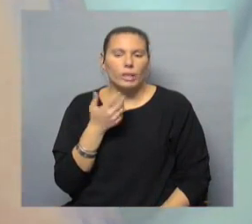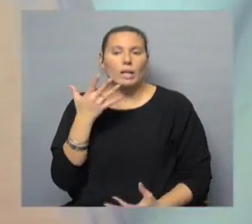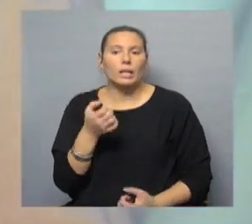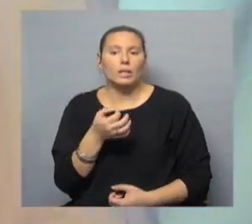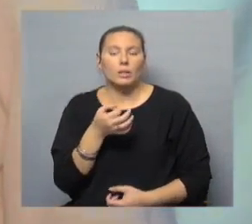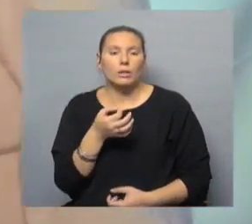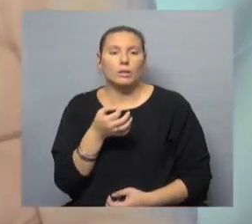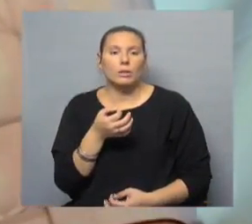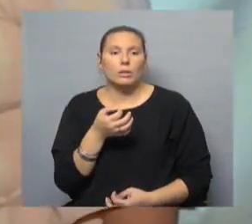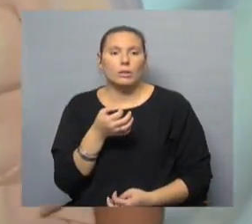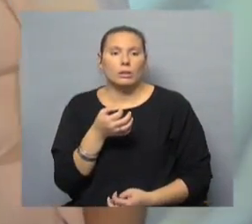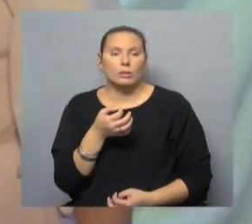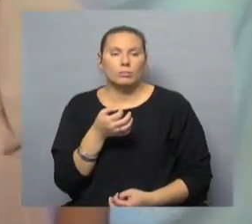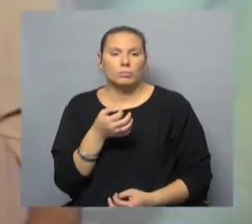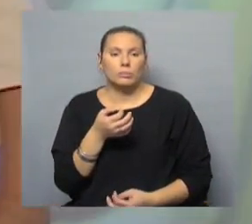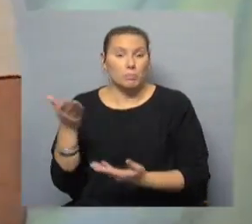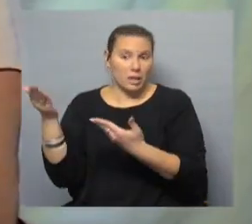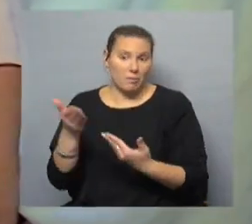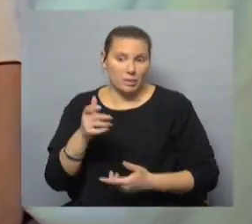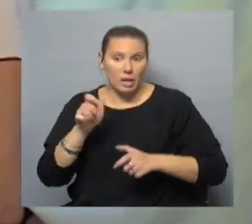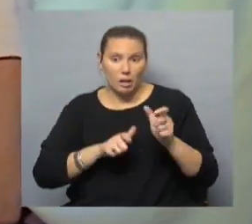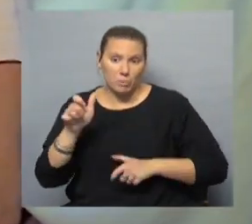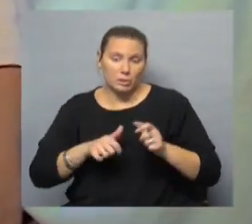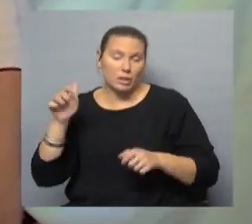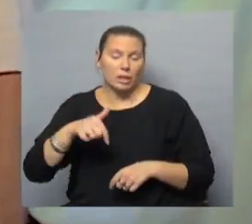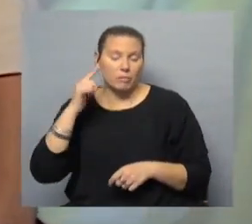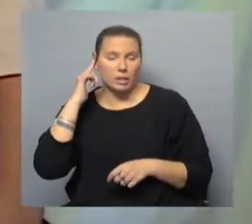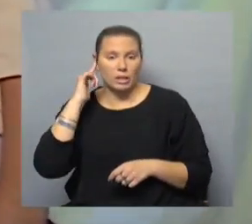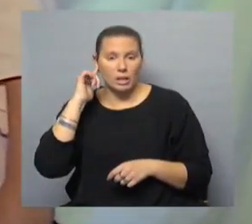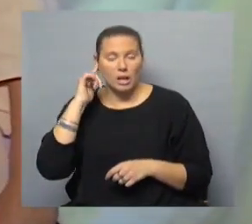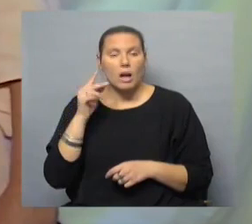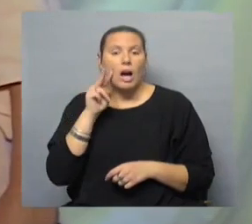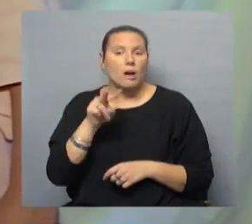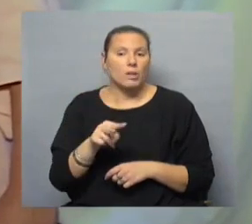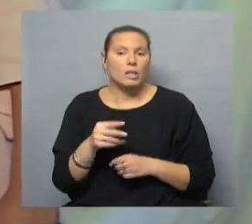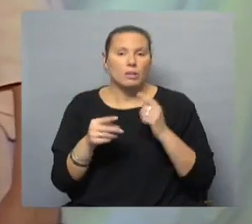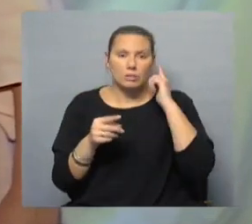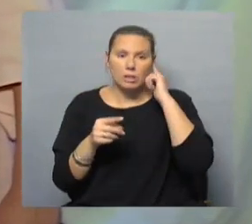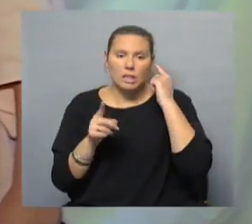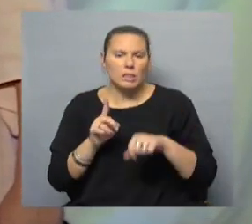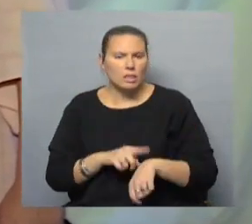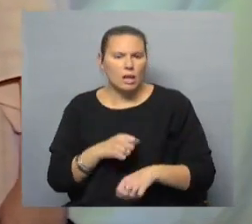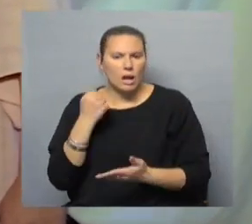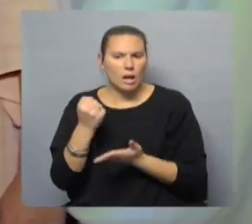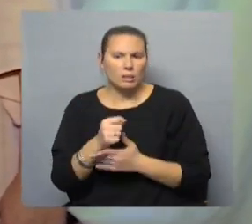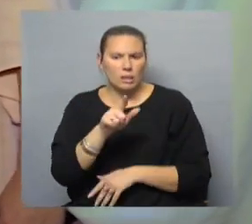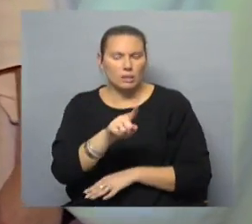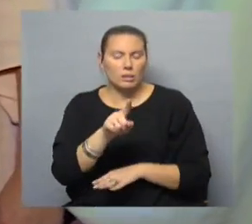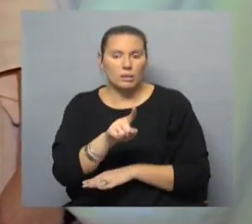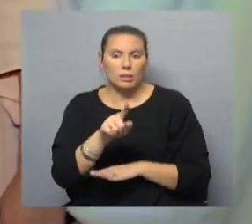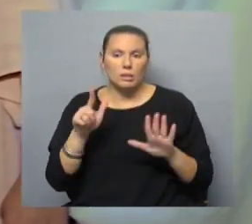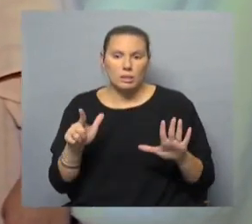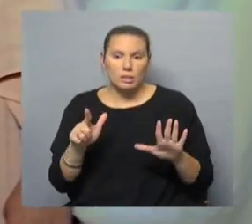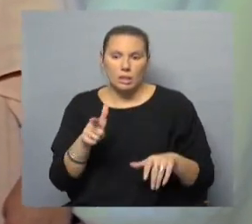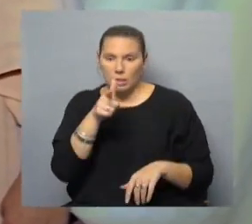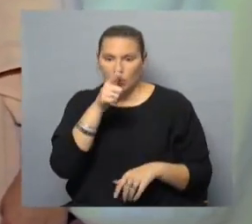palabras para invitar a la gente a que venga a verles, que van a tener tiempo hasta el 17 de julio, ¿verdad?